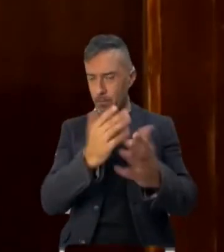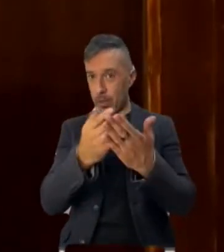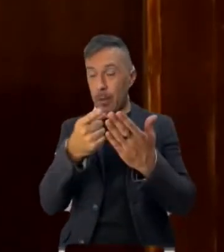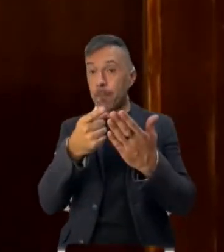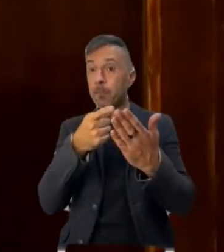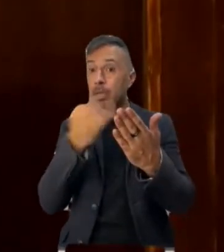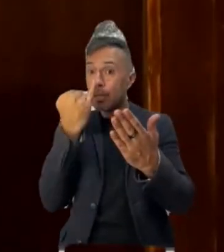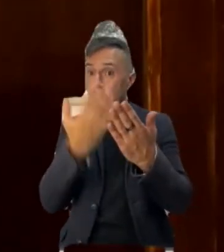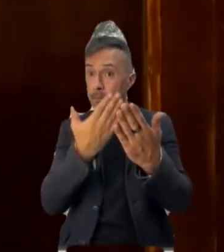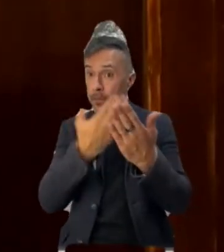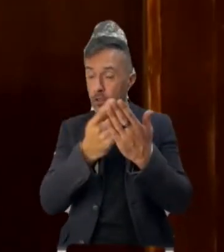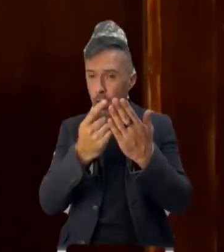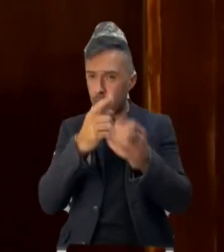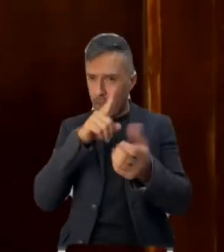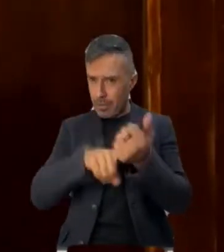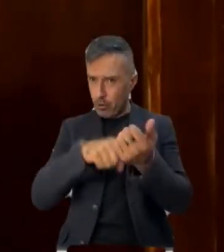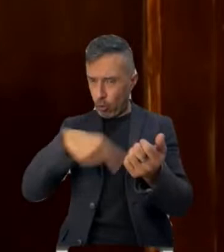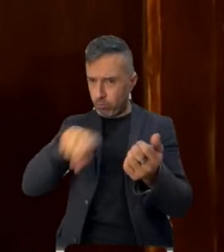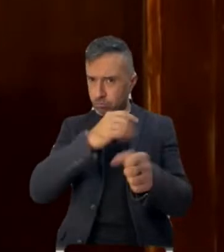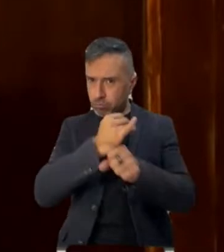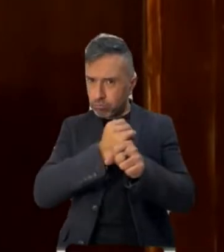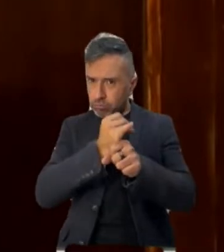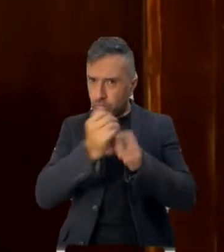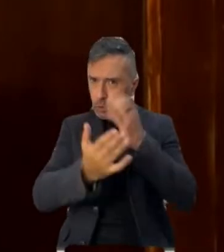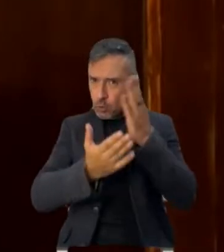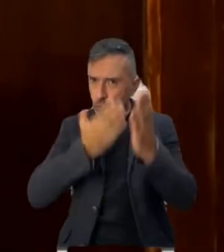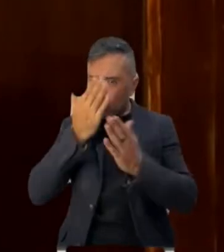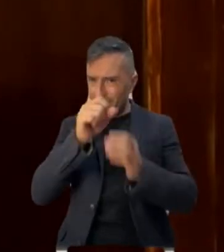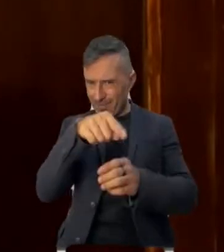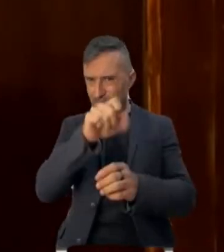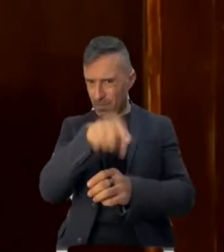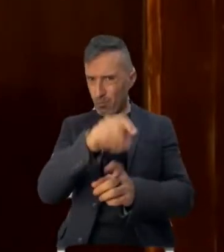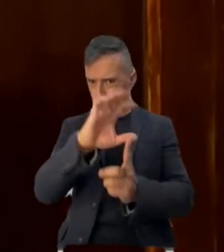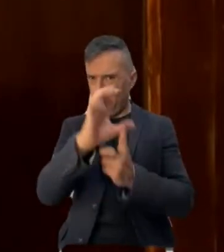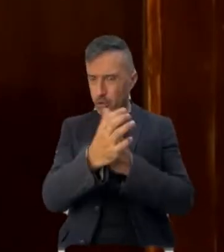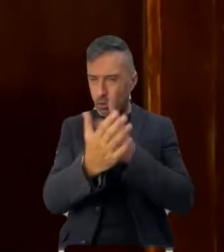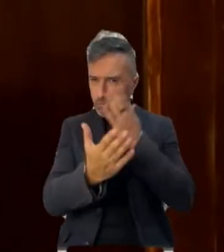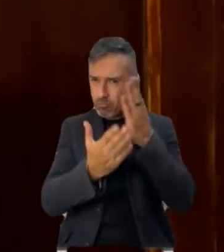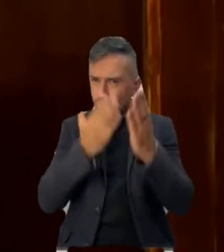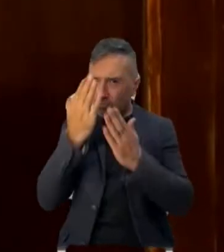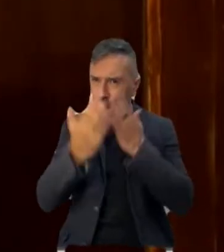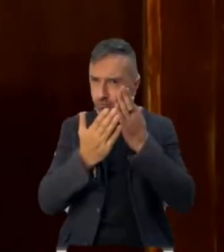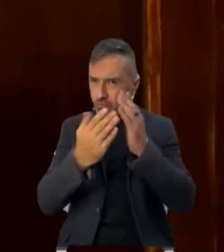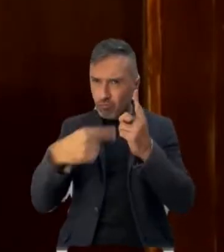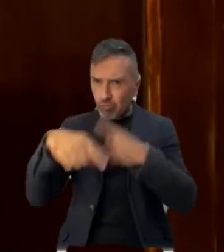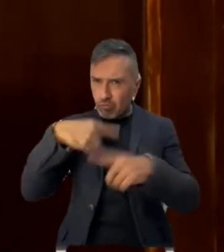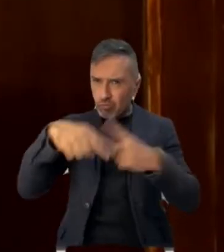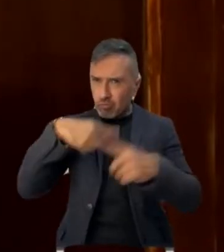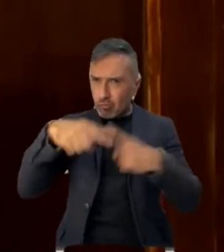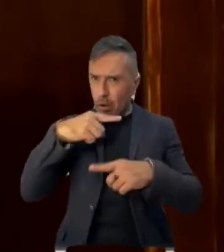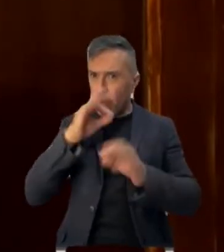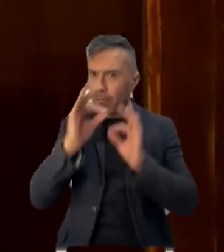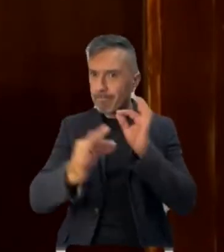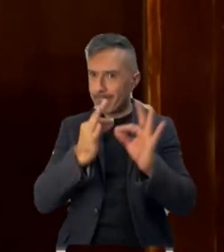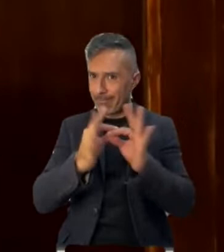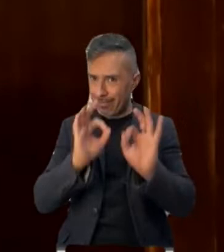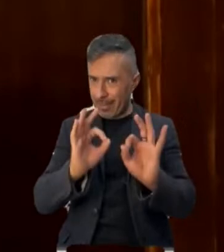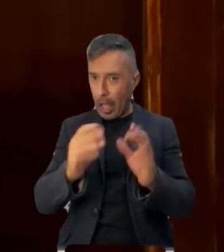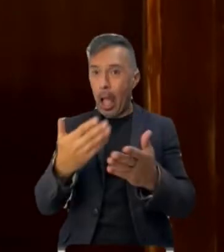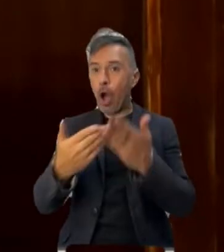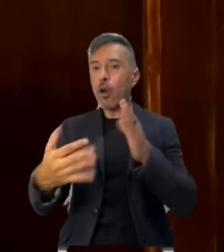y suficientemente discutido en la Comisión Legislativa, nos permitimos, con fundamento en lo dispuesto en los artículos